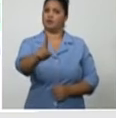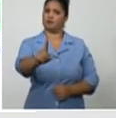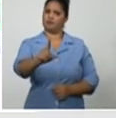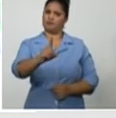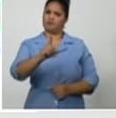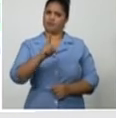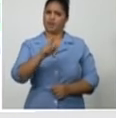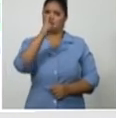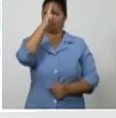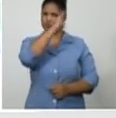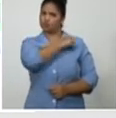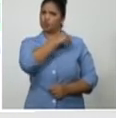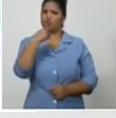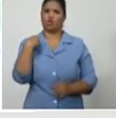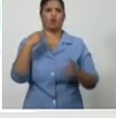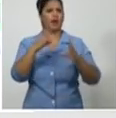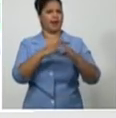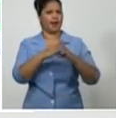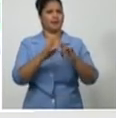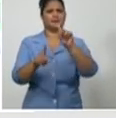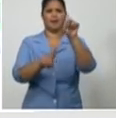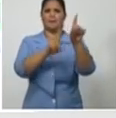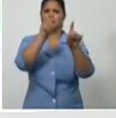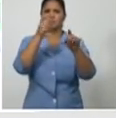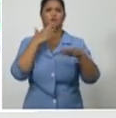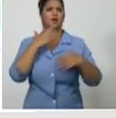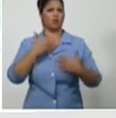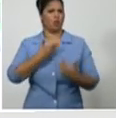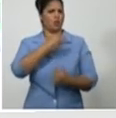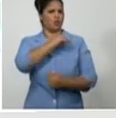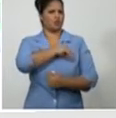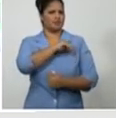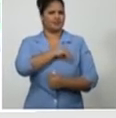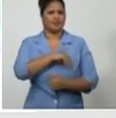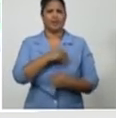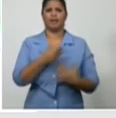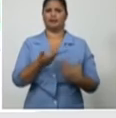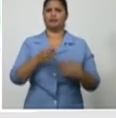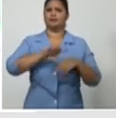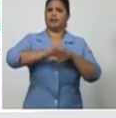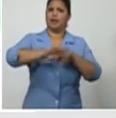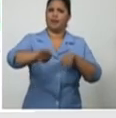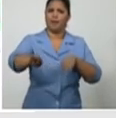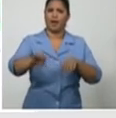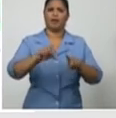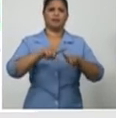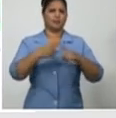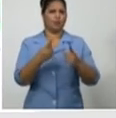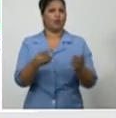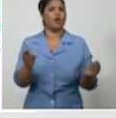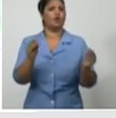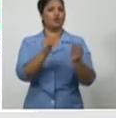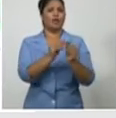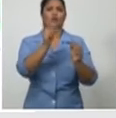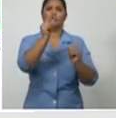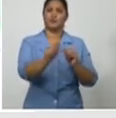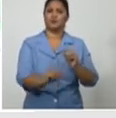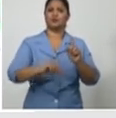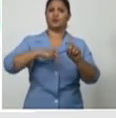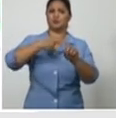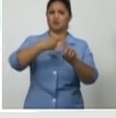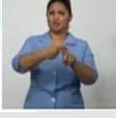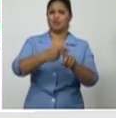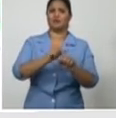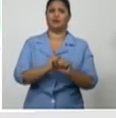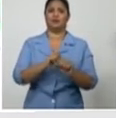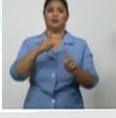ser contacto, presentó manifestaciones, se hizo test de antígenos, se confirmó por aquí, se